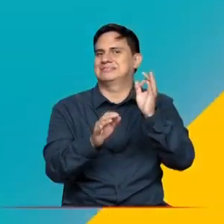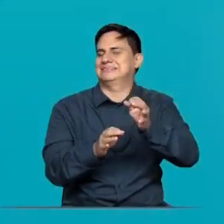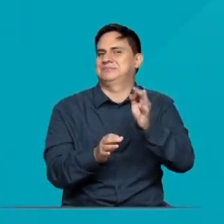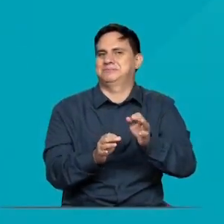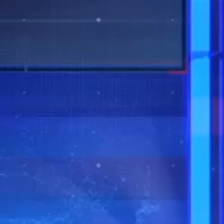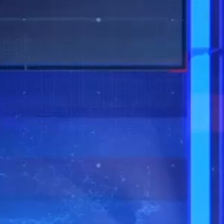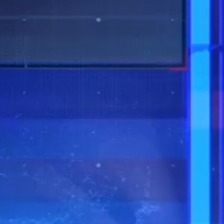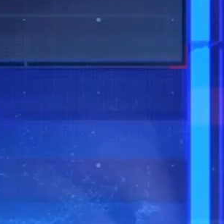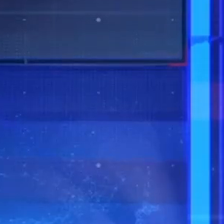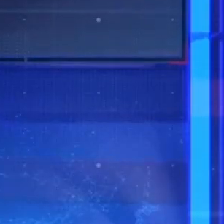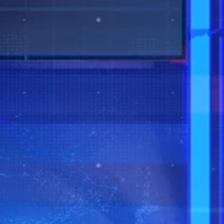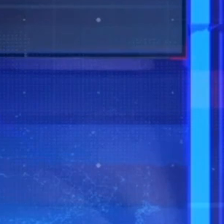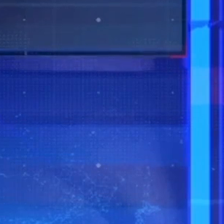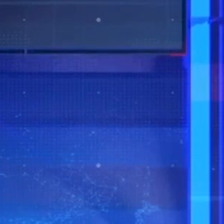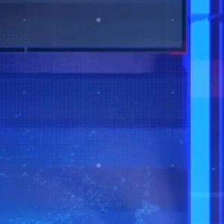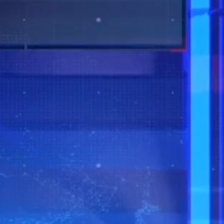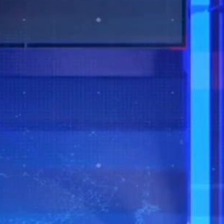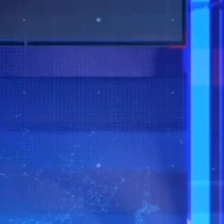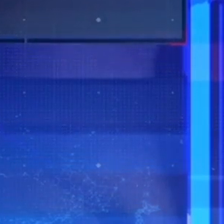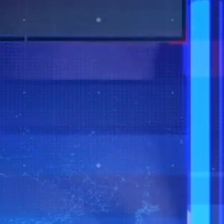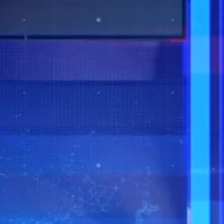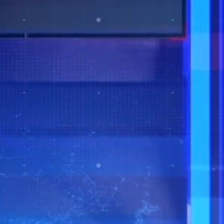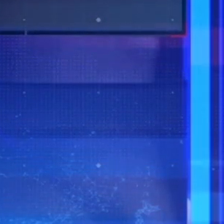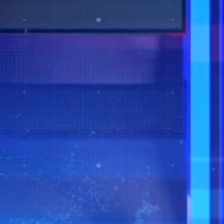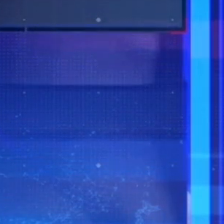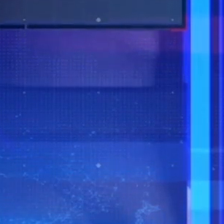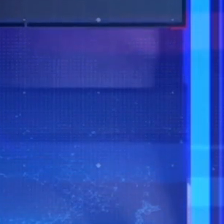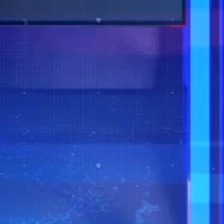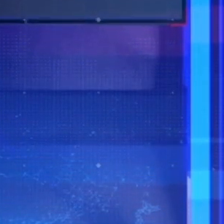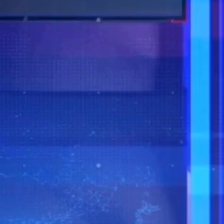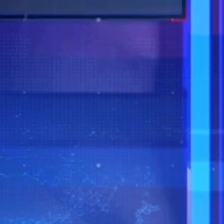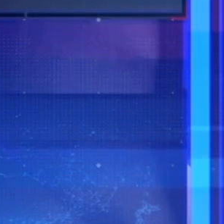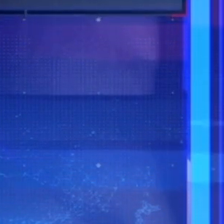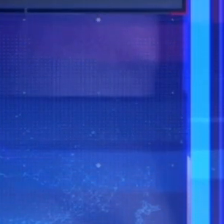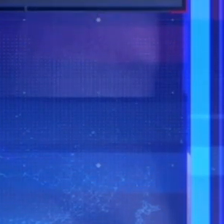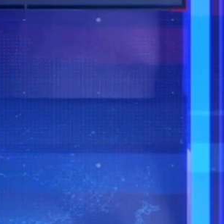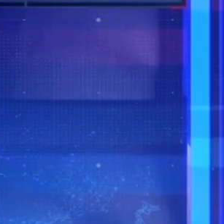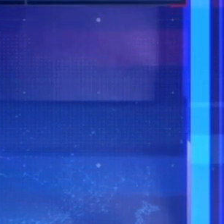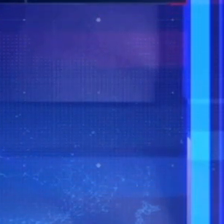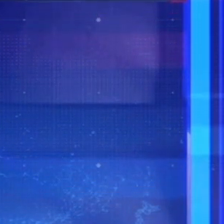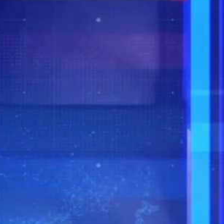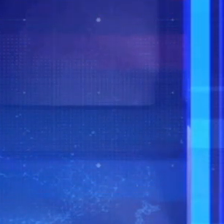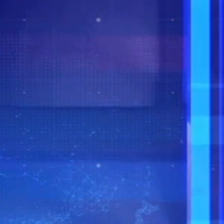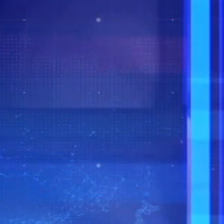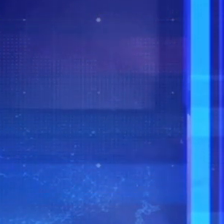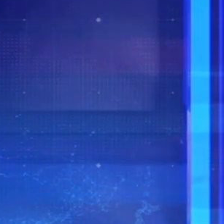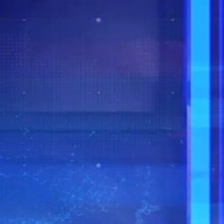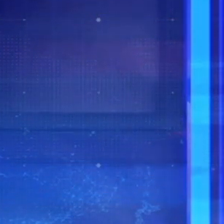Thank you.